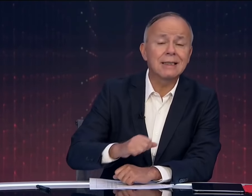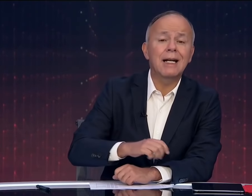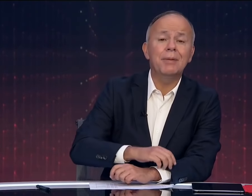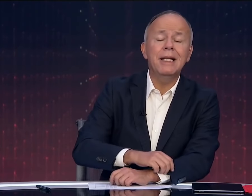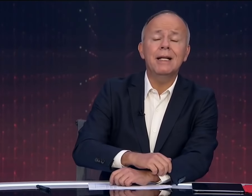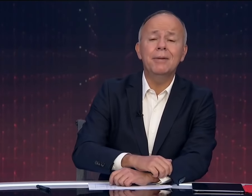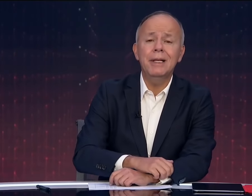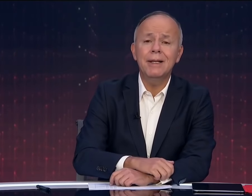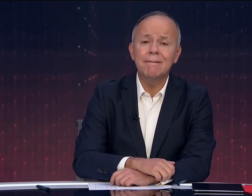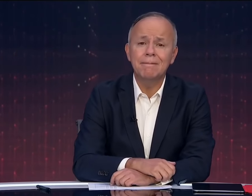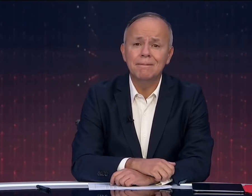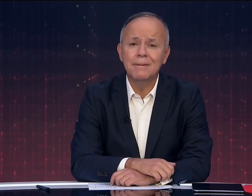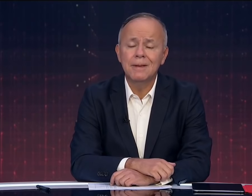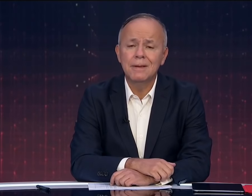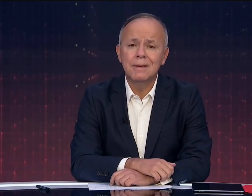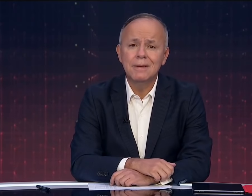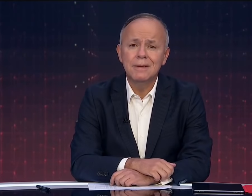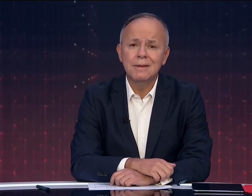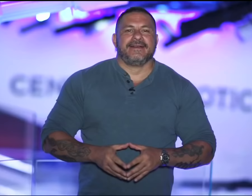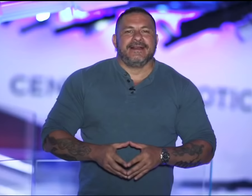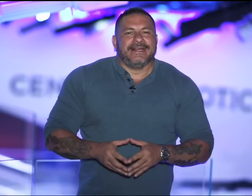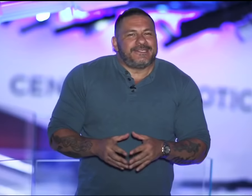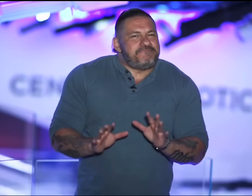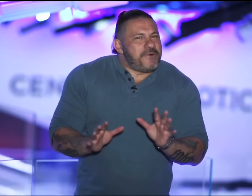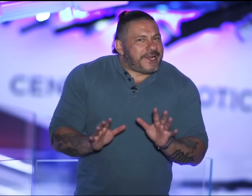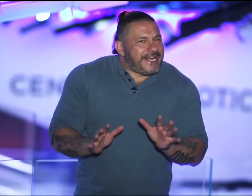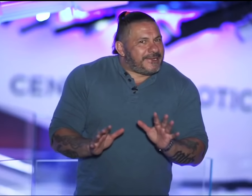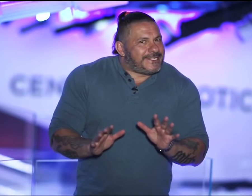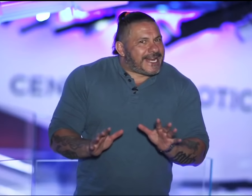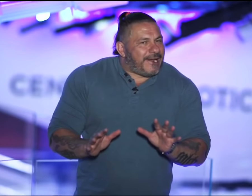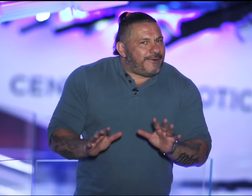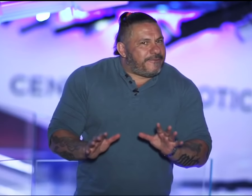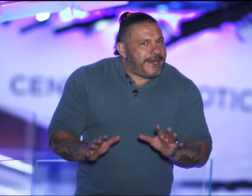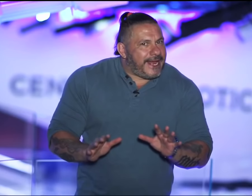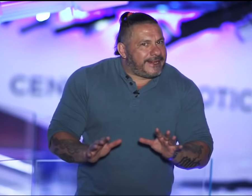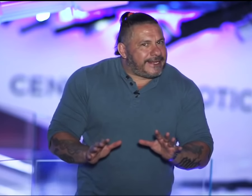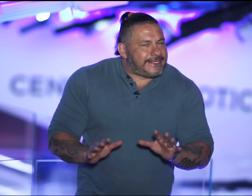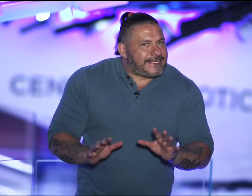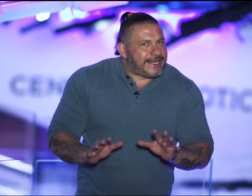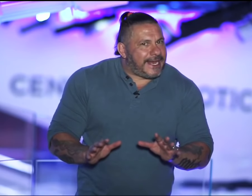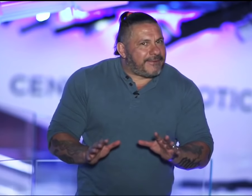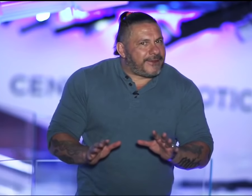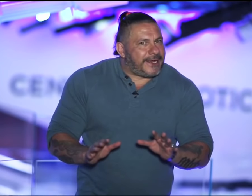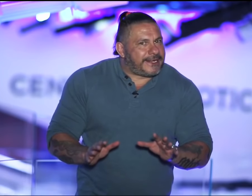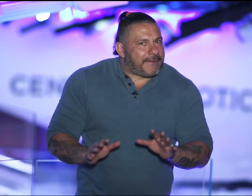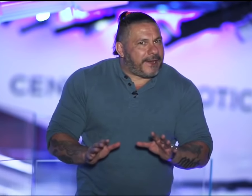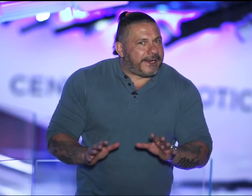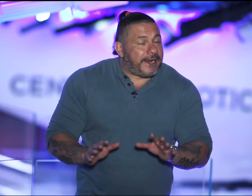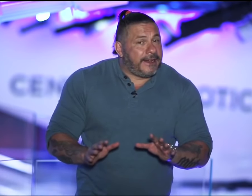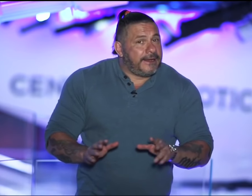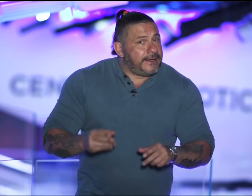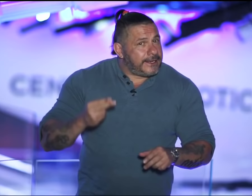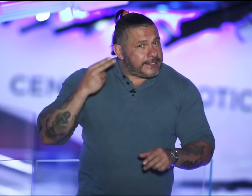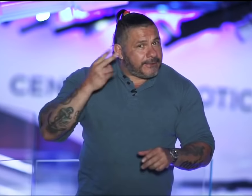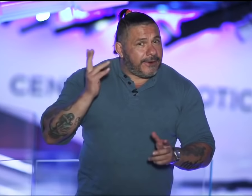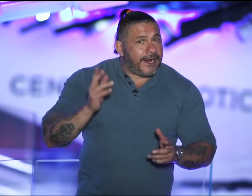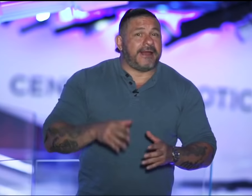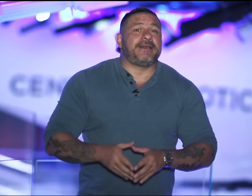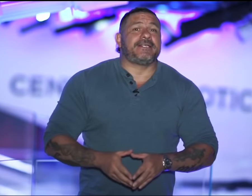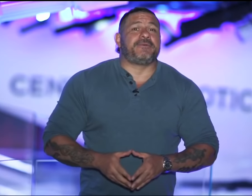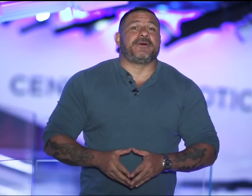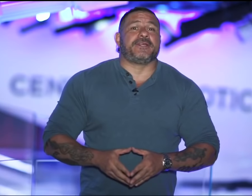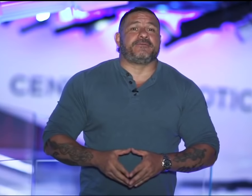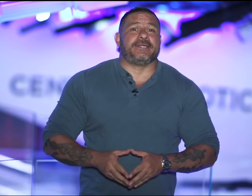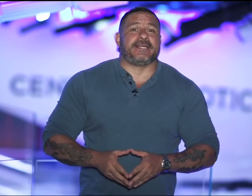Gracias, gracias a la vida, David. Es un poquito escalofriante citar a Violeta Parra, que se voló